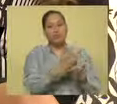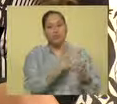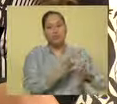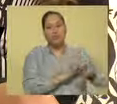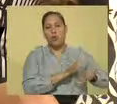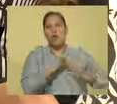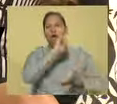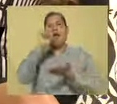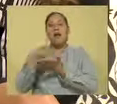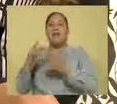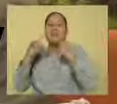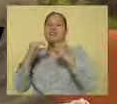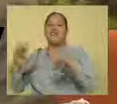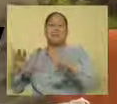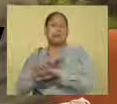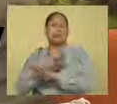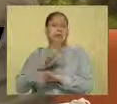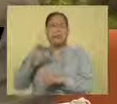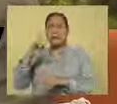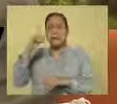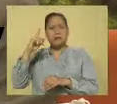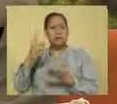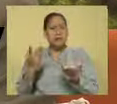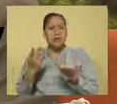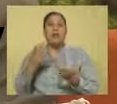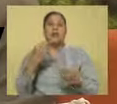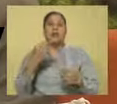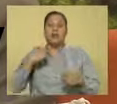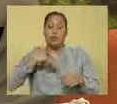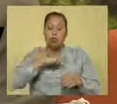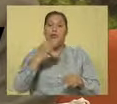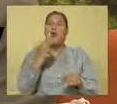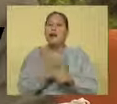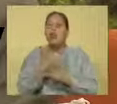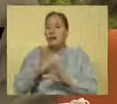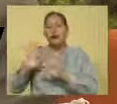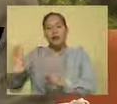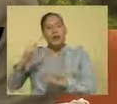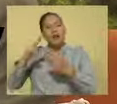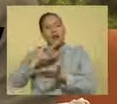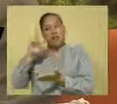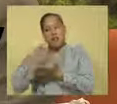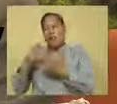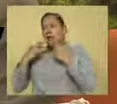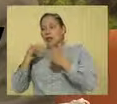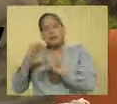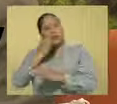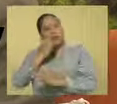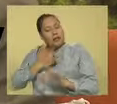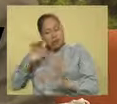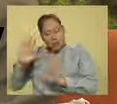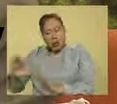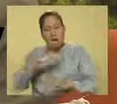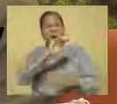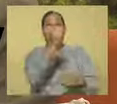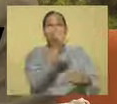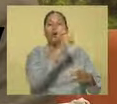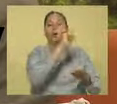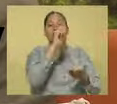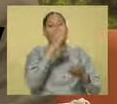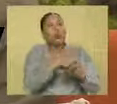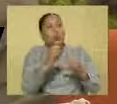Creo que hoy es el momento en que tenemos que reactivarlo con otras variables. Nosotros